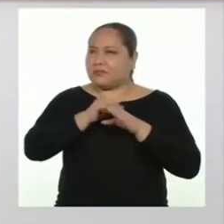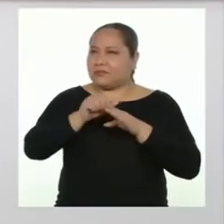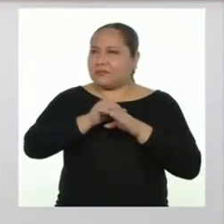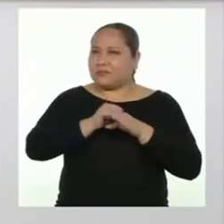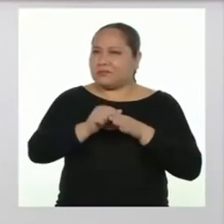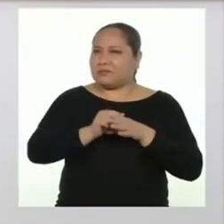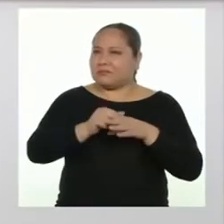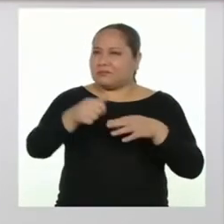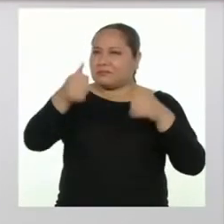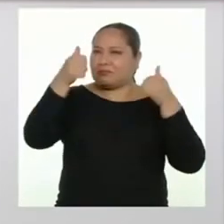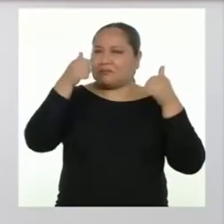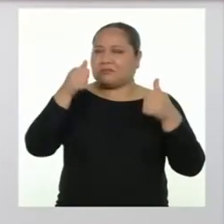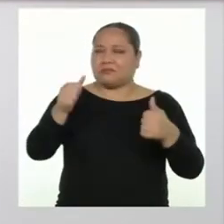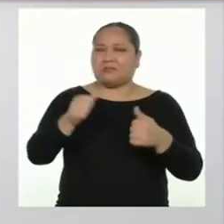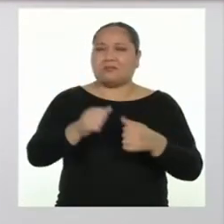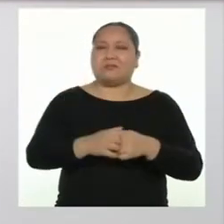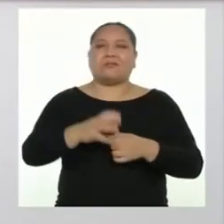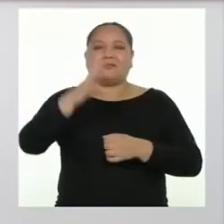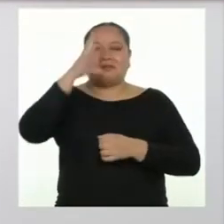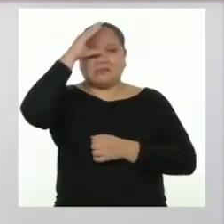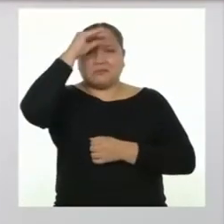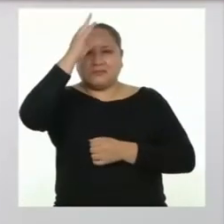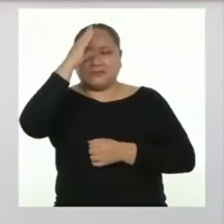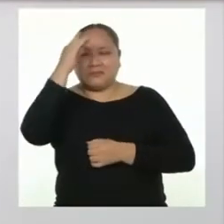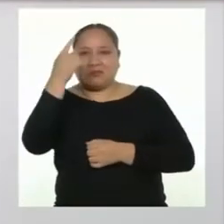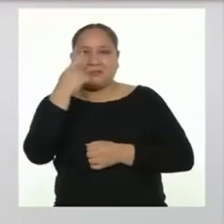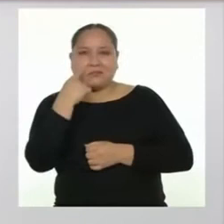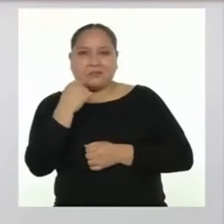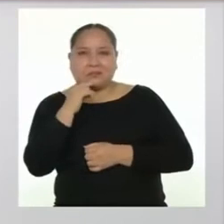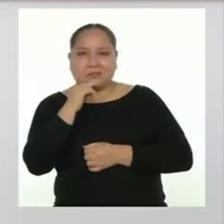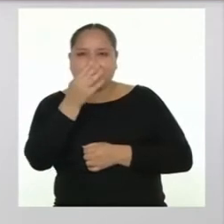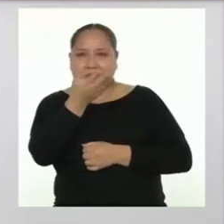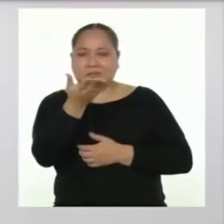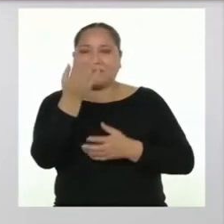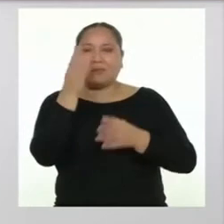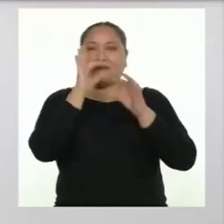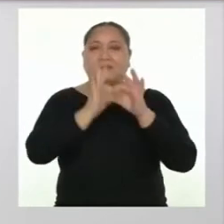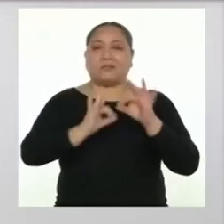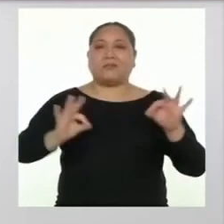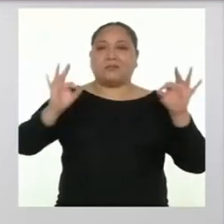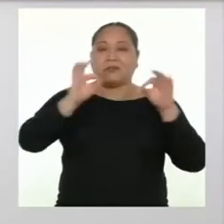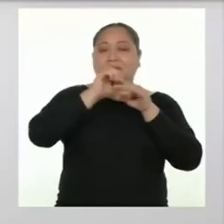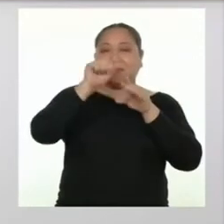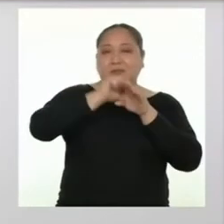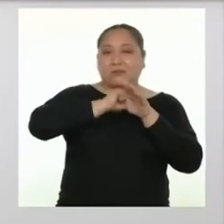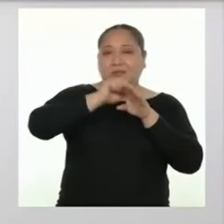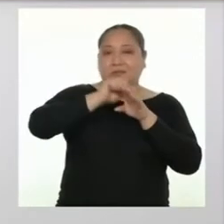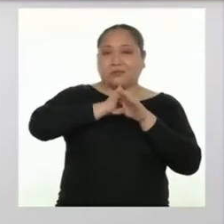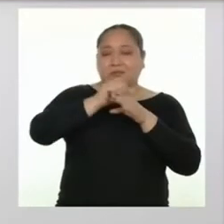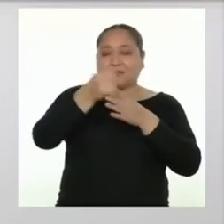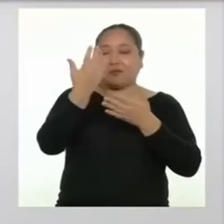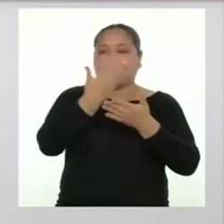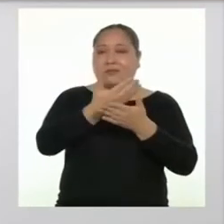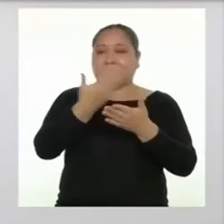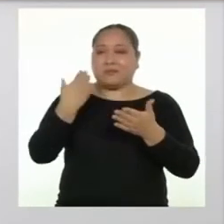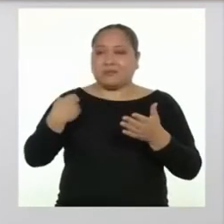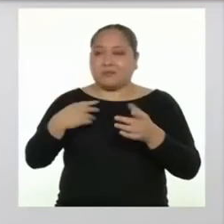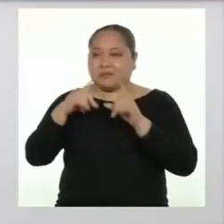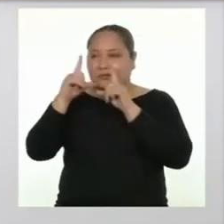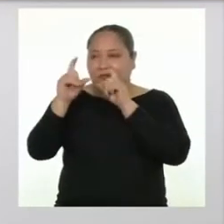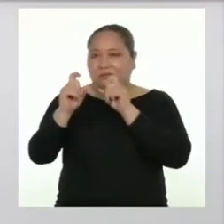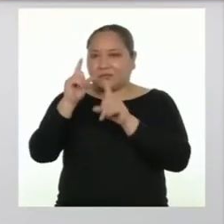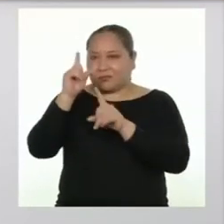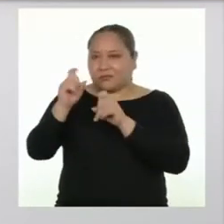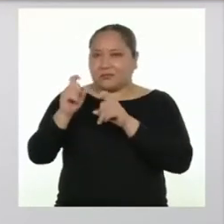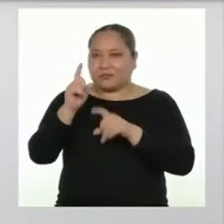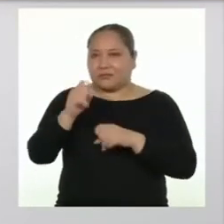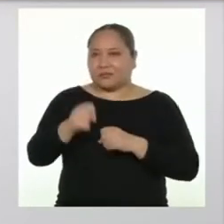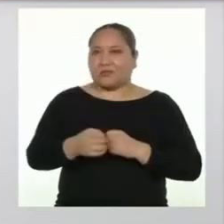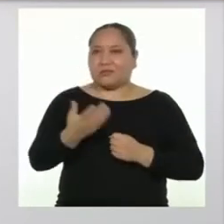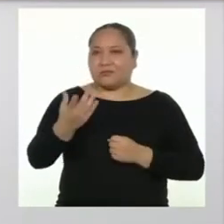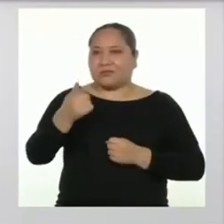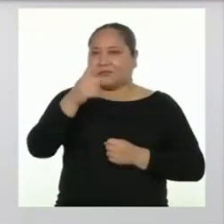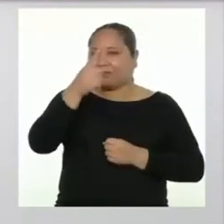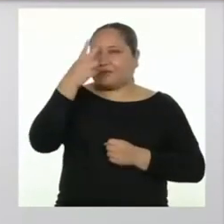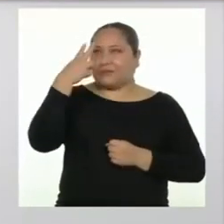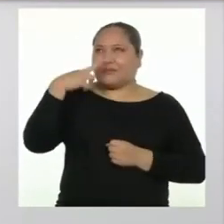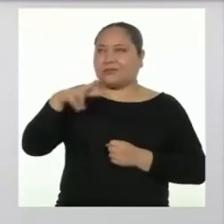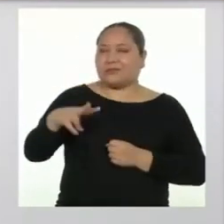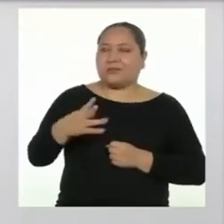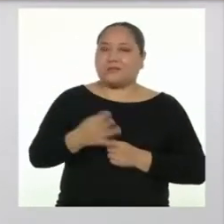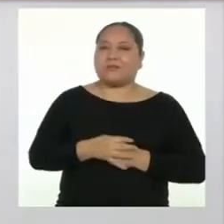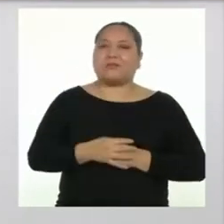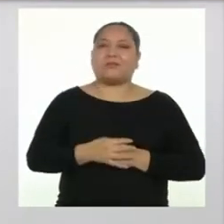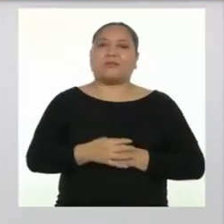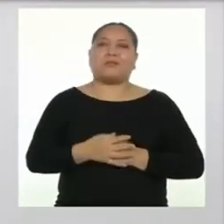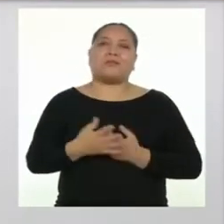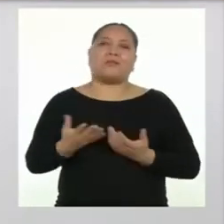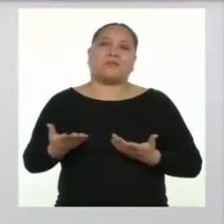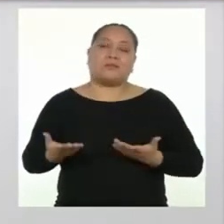¿Ensayo? ¡Qué bueno! Chicas, chicos, es importante realizar un ensayo antes de aplicar la entrevista. Se darán